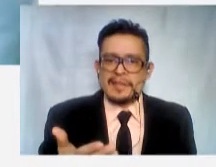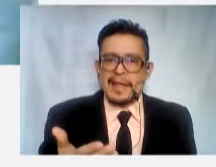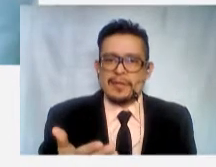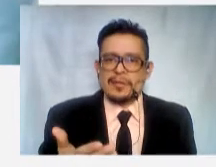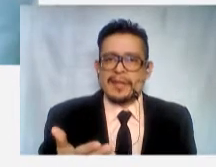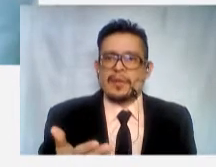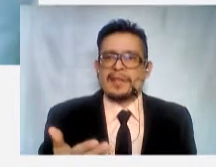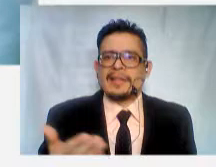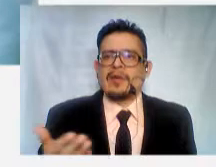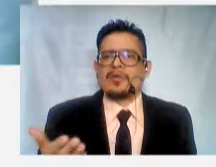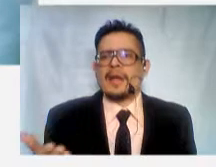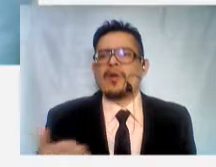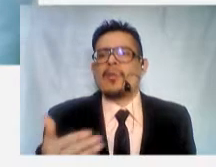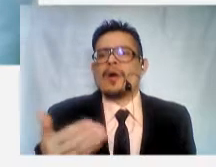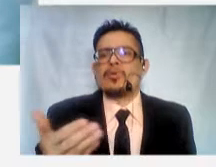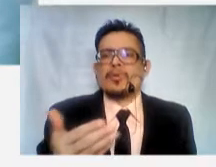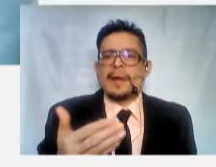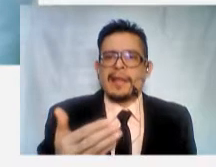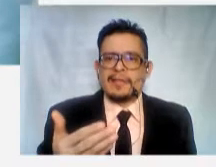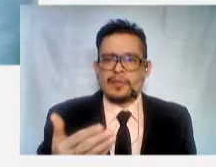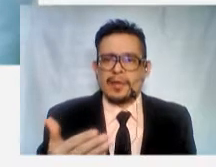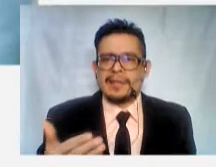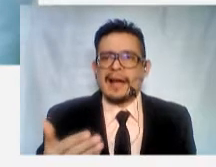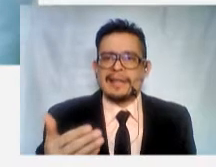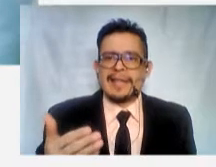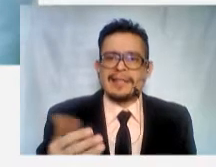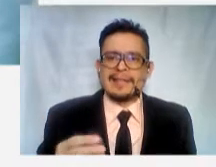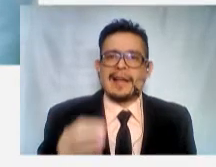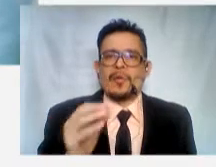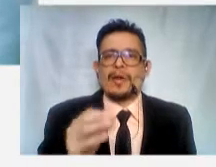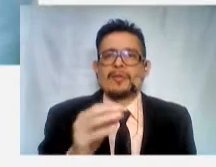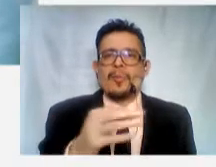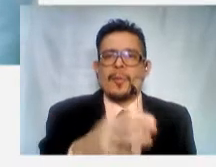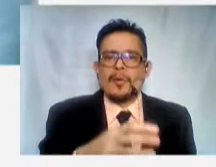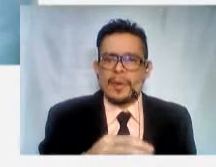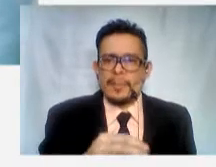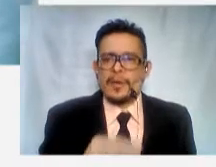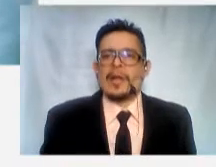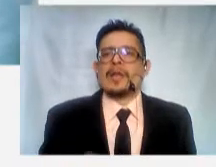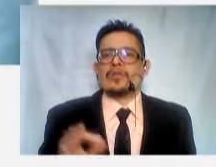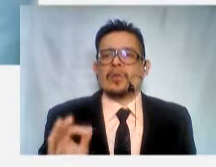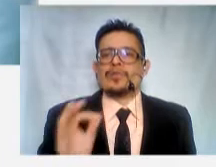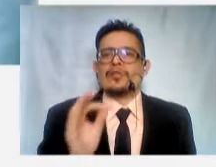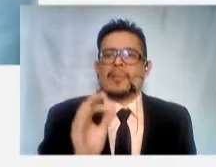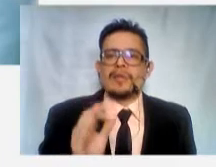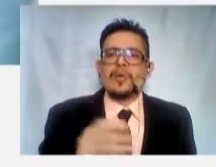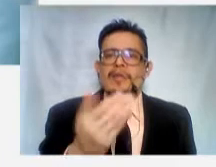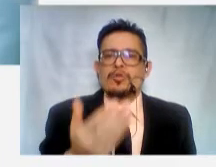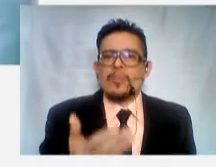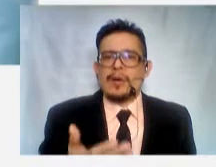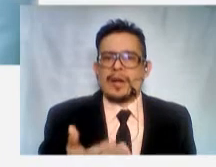16 años el adolescente es considerado como un adulto para las decisiones atinentes al cuidado de su propio cuerpo todos los